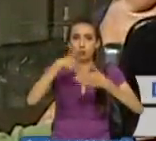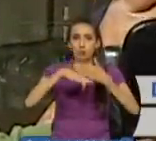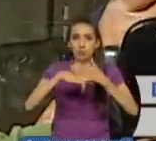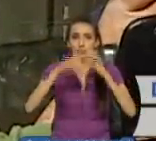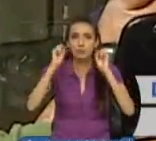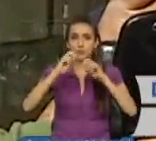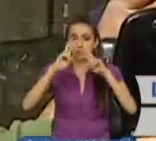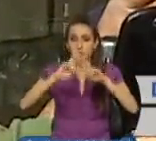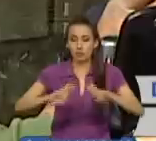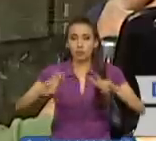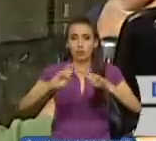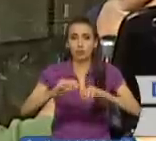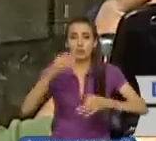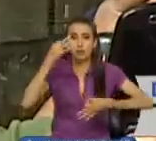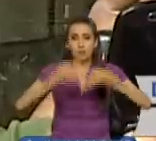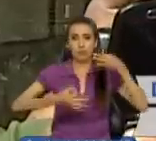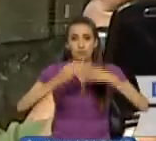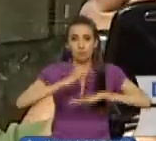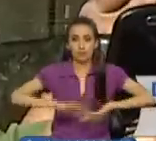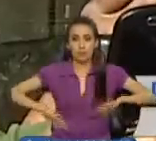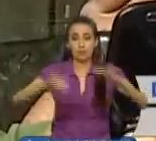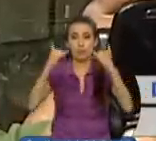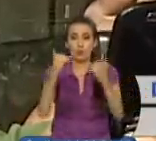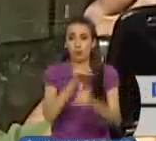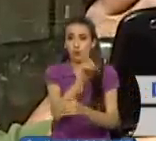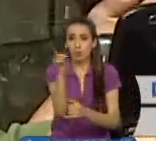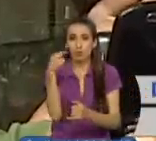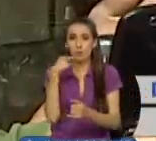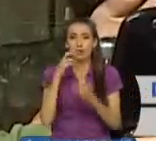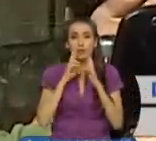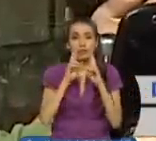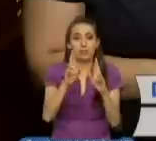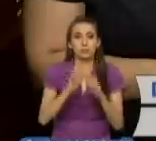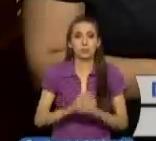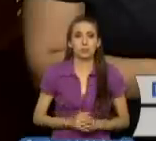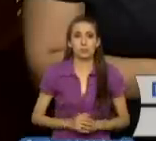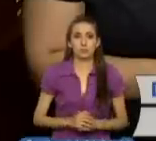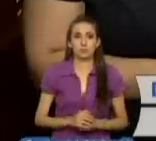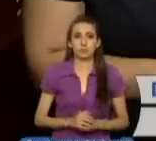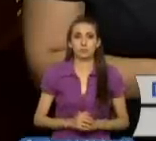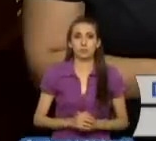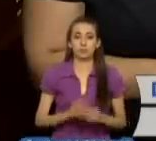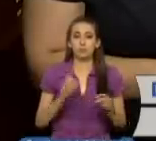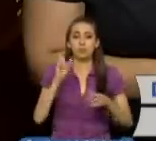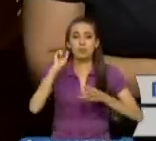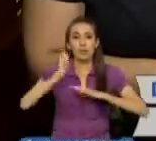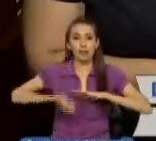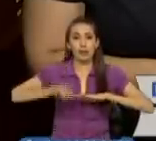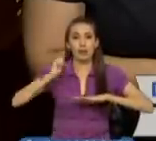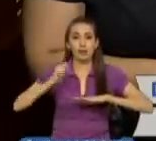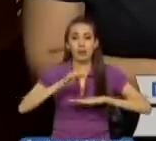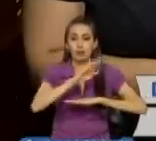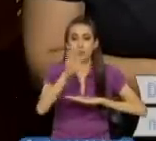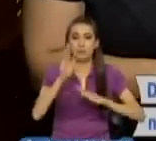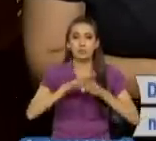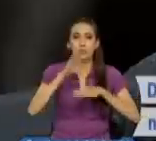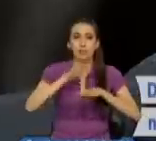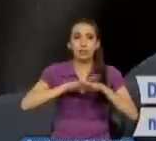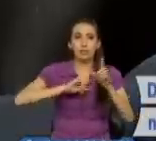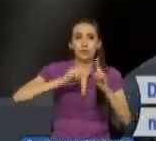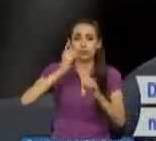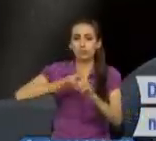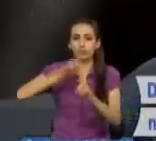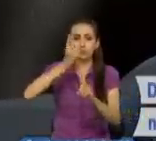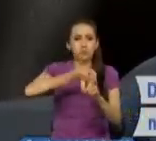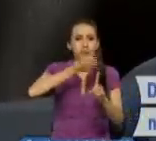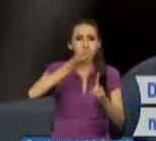una investigación que está llevando el fiscal general por tanto es él quien tiene que referirse el tem su defensa argumenta que él actuó bajo presión de sus superiores al